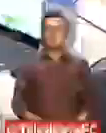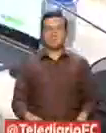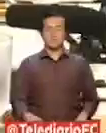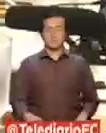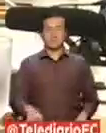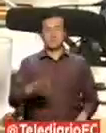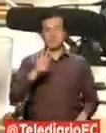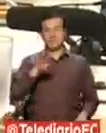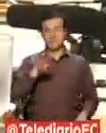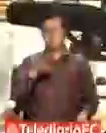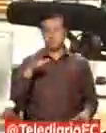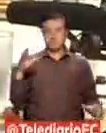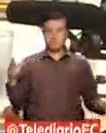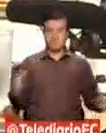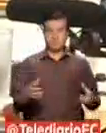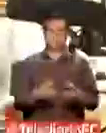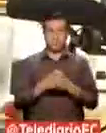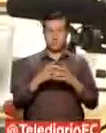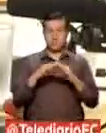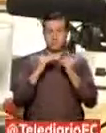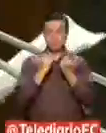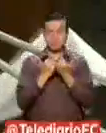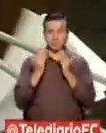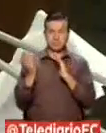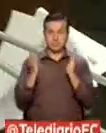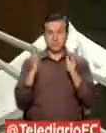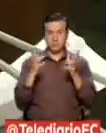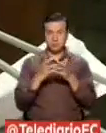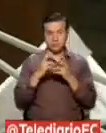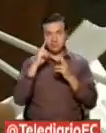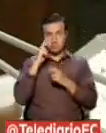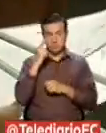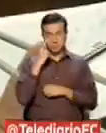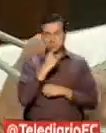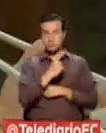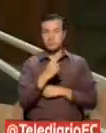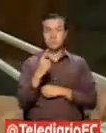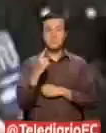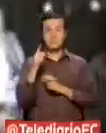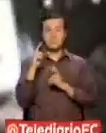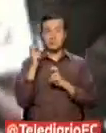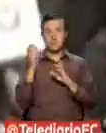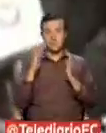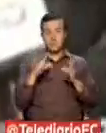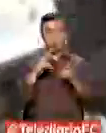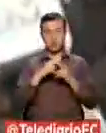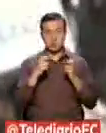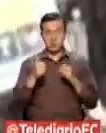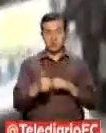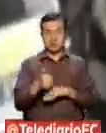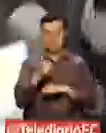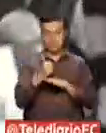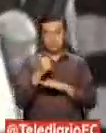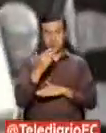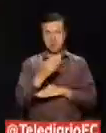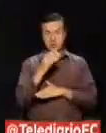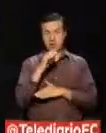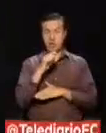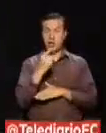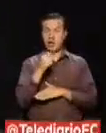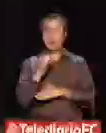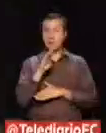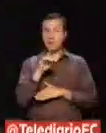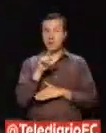A 4 meses de la conformación de la Comisión Ocasional para investigar la información existente sobre la muerte del excomandante de la Fuerza Aérea, Jorge